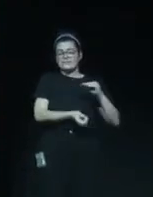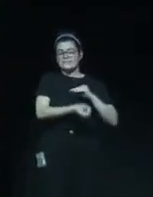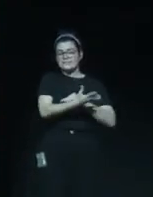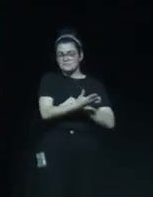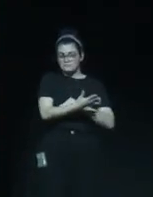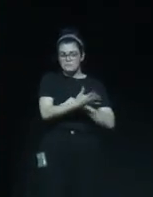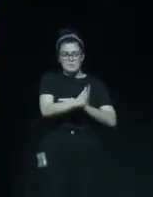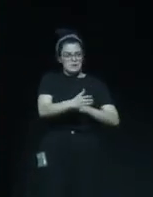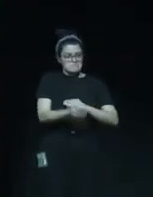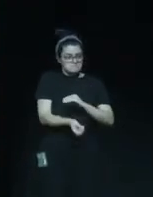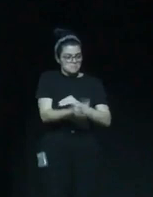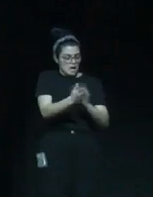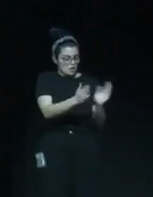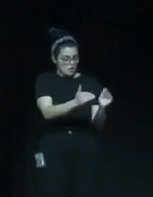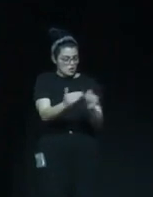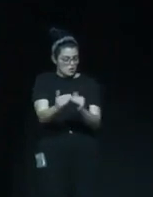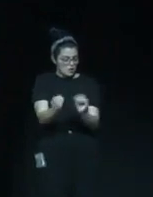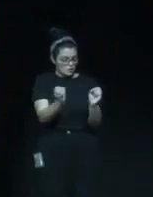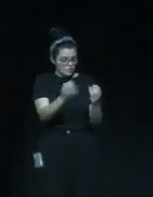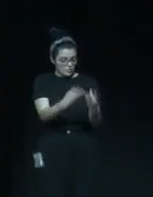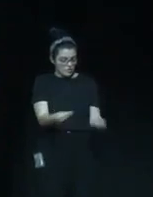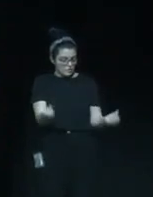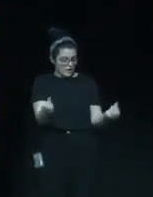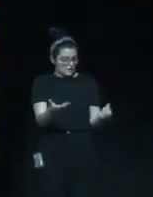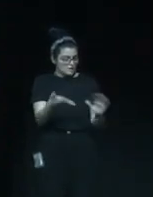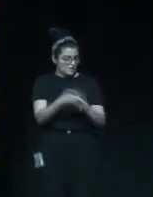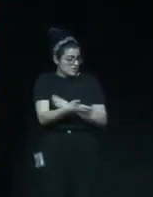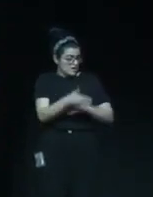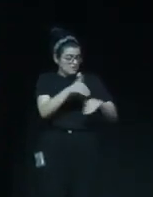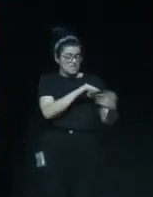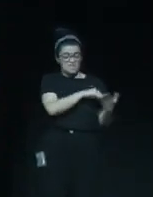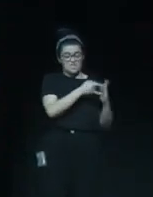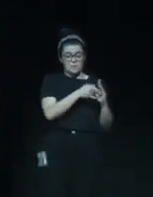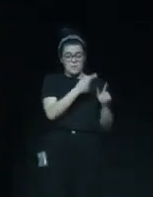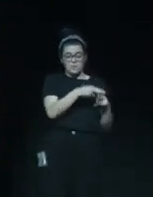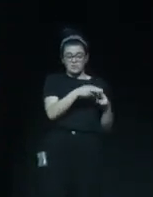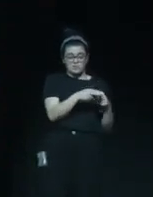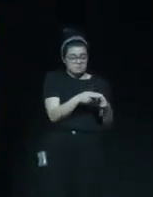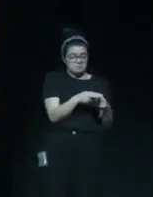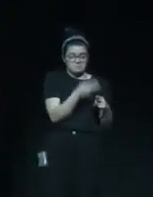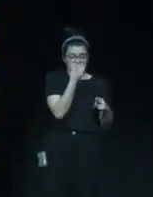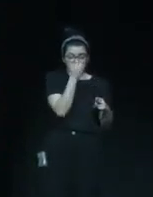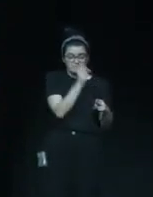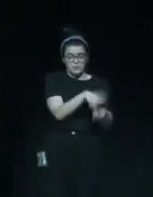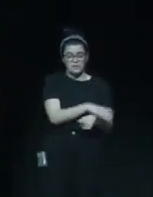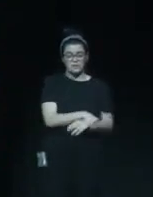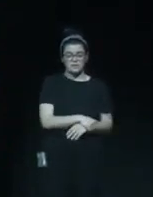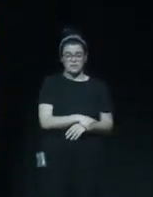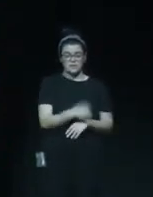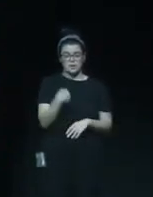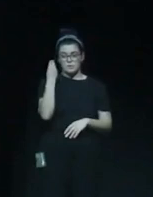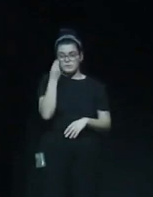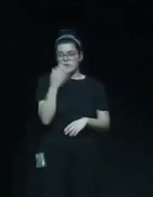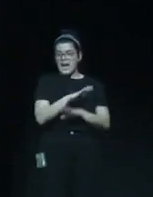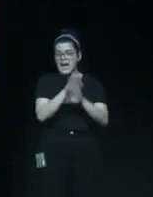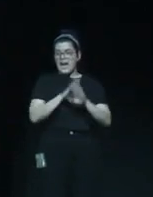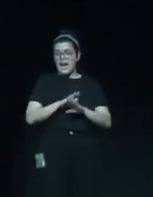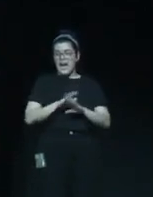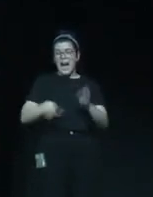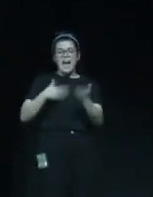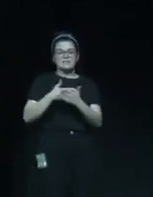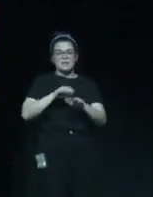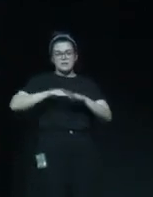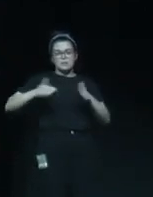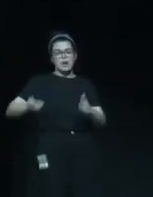que para mí y para mucha gente ya es que la política, dices, no sé, hasta el Tribunal Supremo con